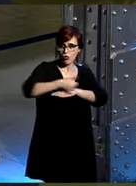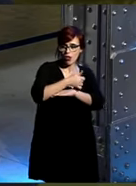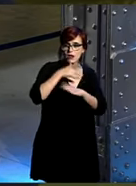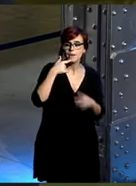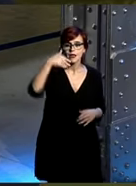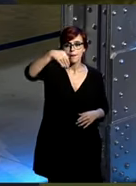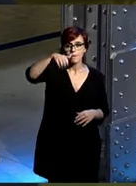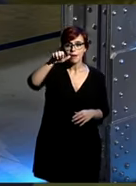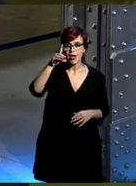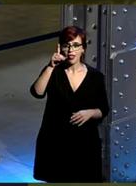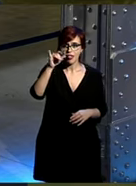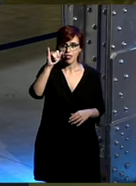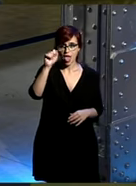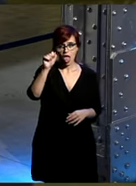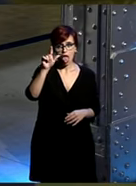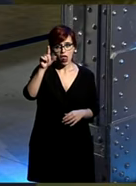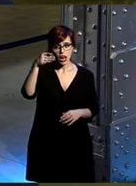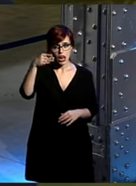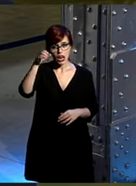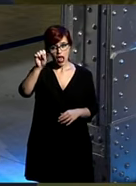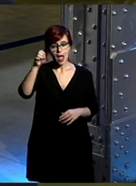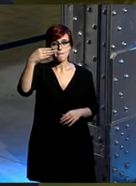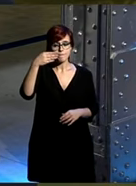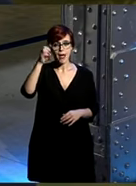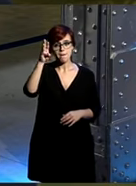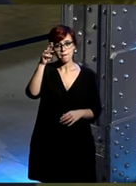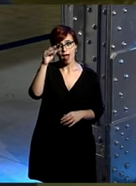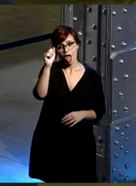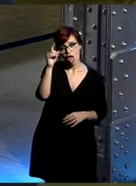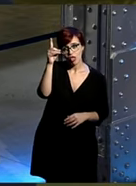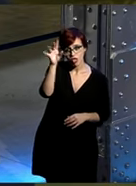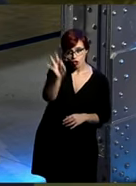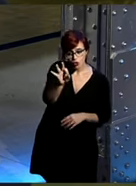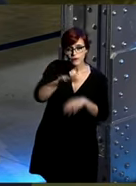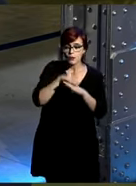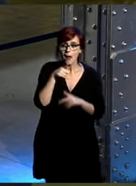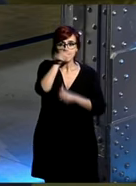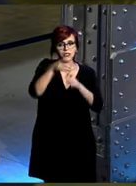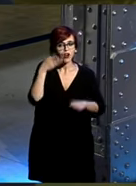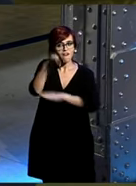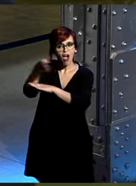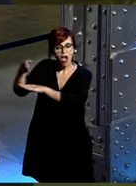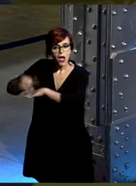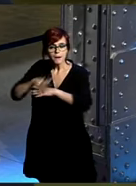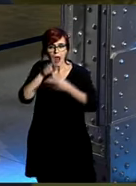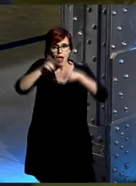internacionalmente, que es Media Lab Prado, y es un lugar donde comunidades de ciudadanos se reúnen para producir artefactos. Y a través de la